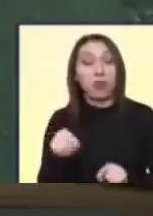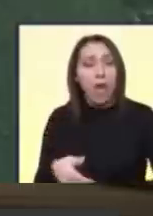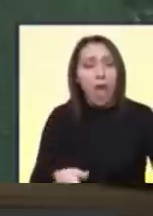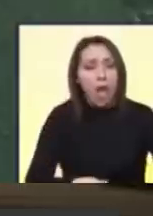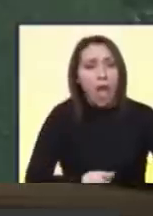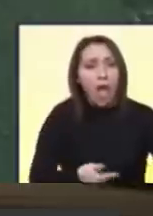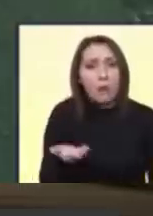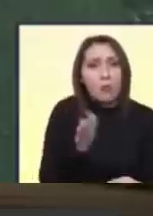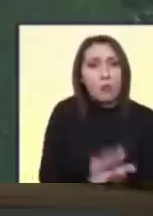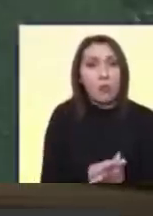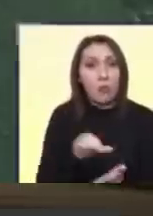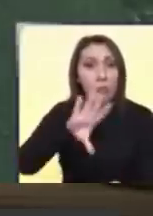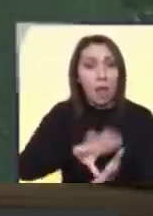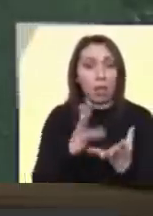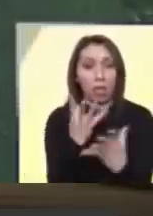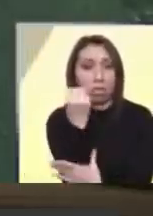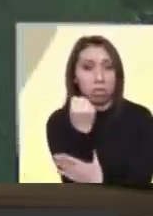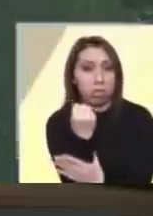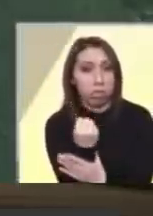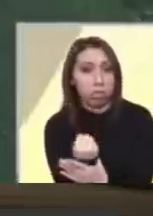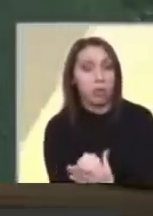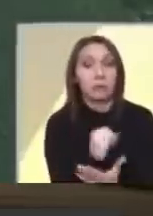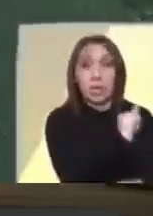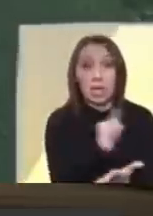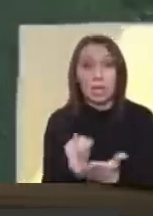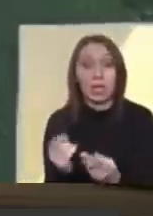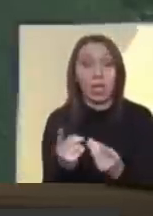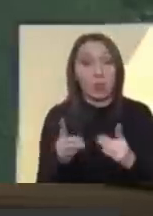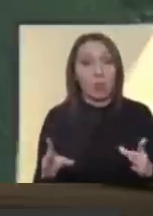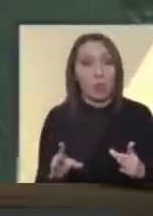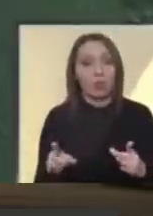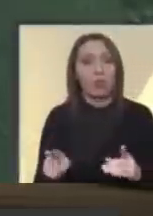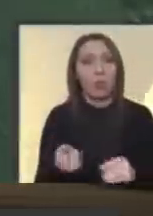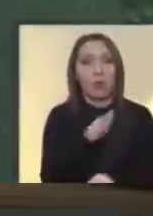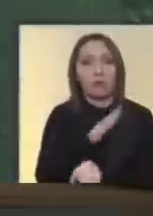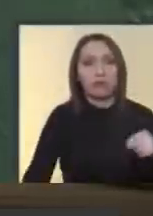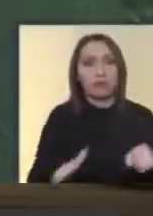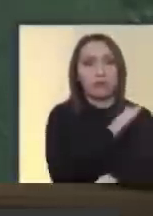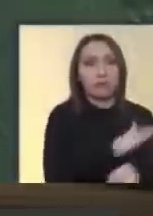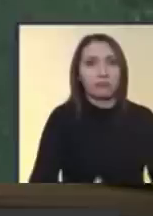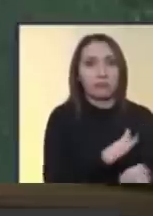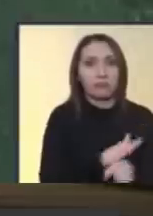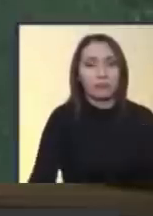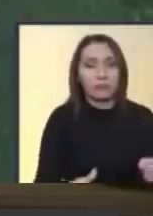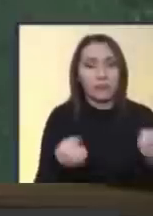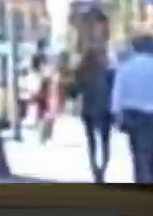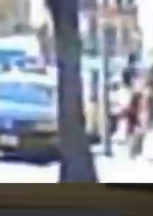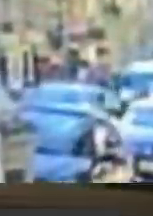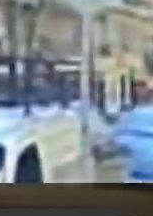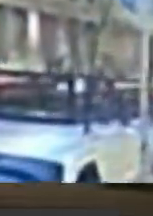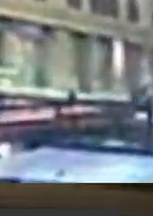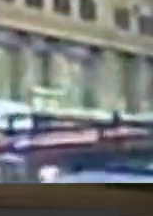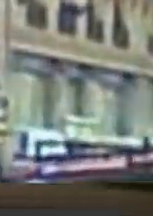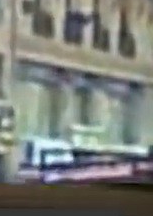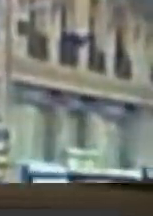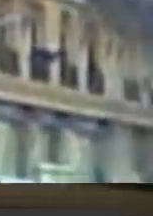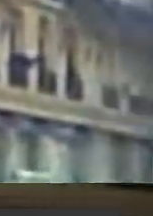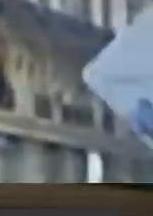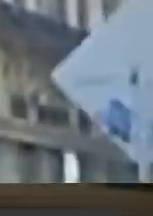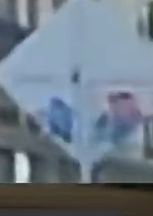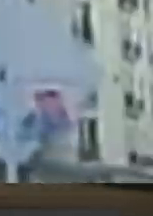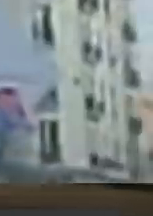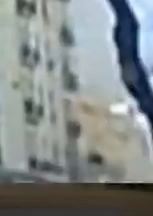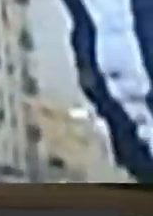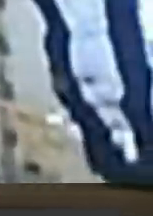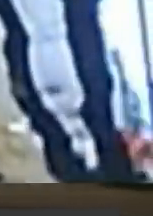la ola progresista en la región está retardada y agregó: hay una arremetida brutal. Quien esperaba un golpe de